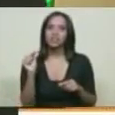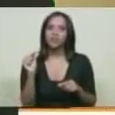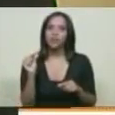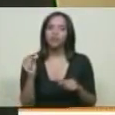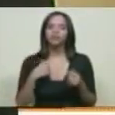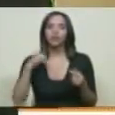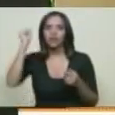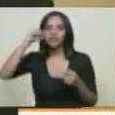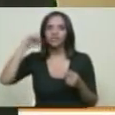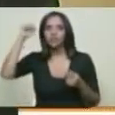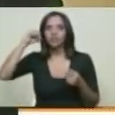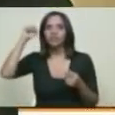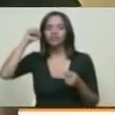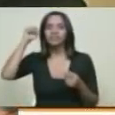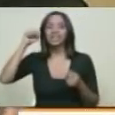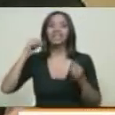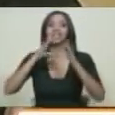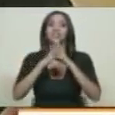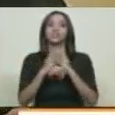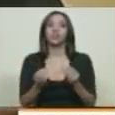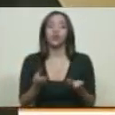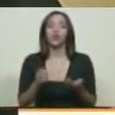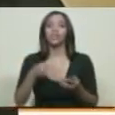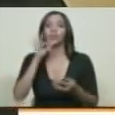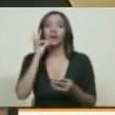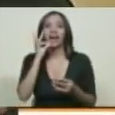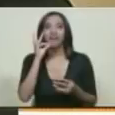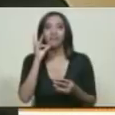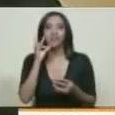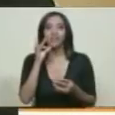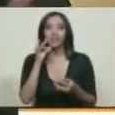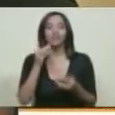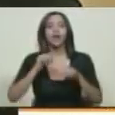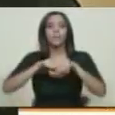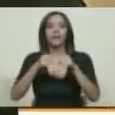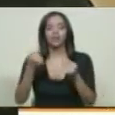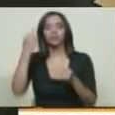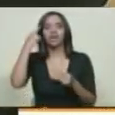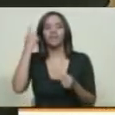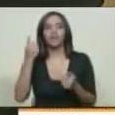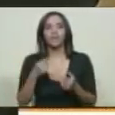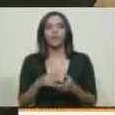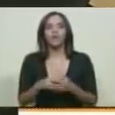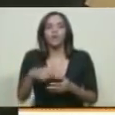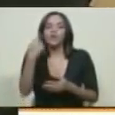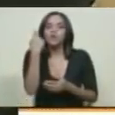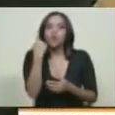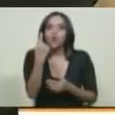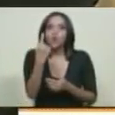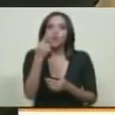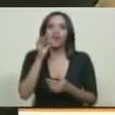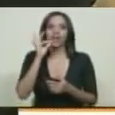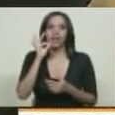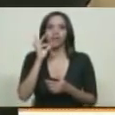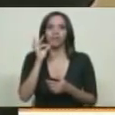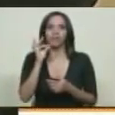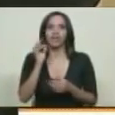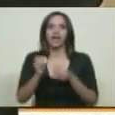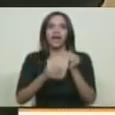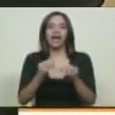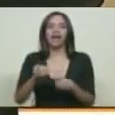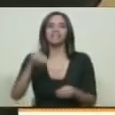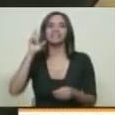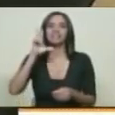vídeo y todos los que tomamos café en una panadería lo sabemos. Con una carga de café hacen